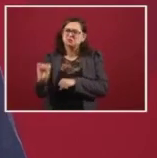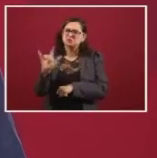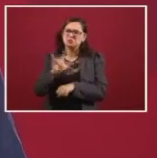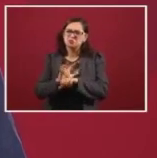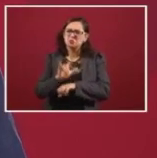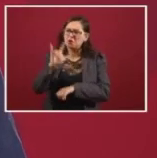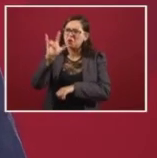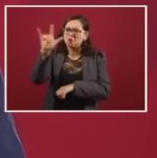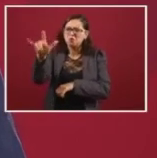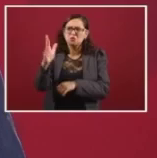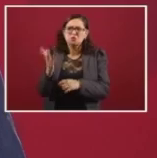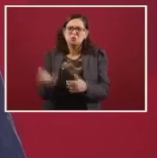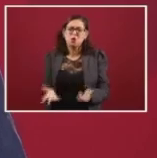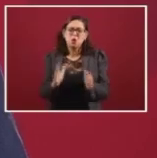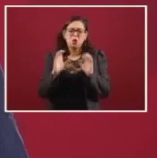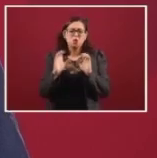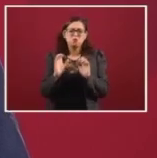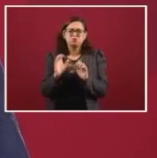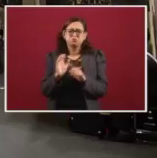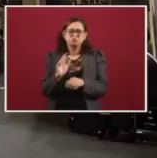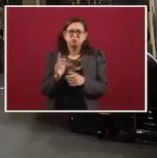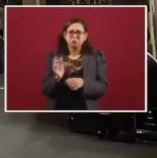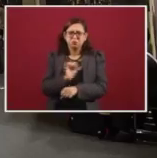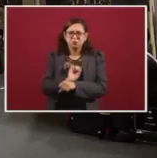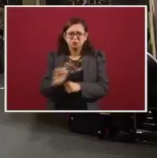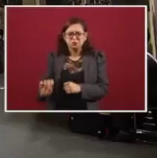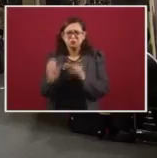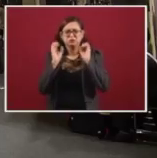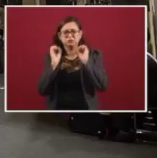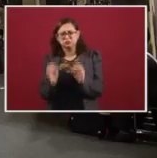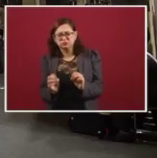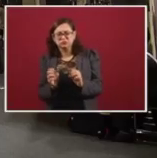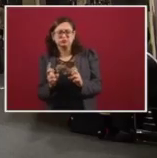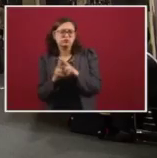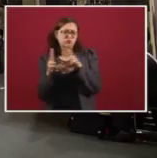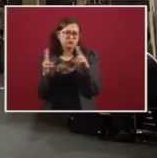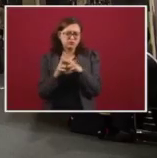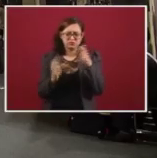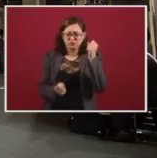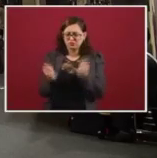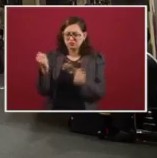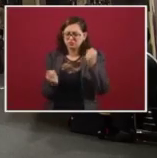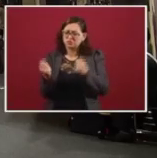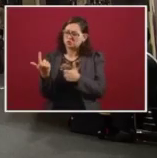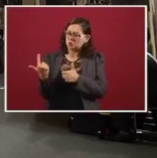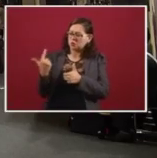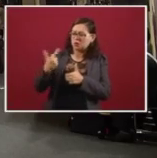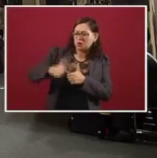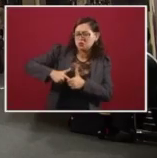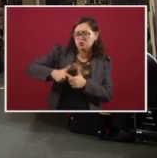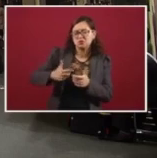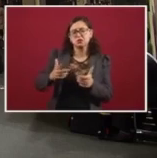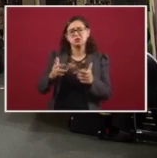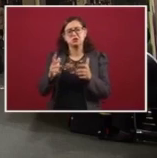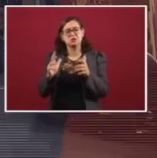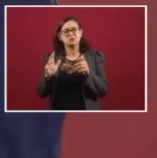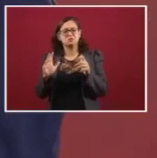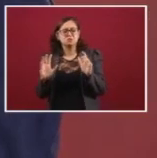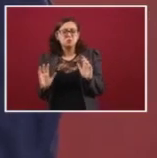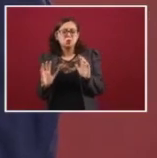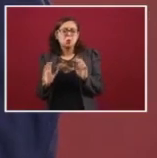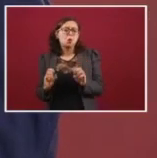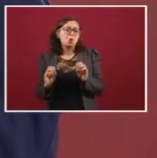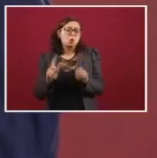la gasolina de las camionetas, en las giras, o lo que gaste